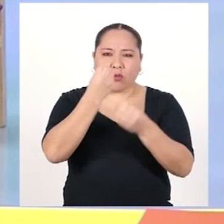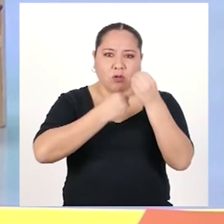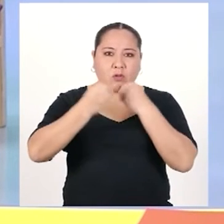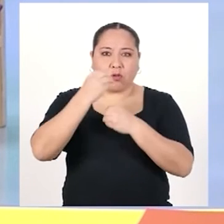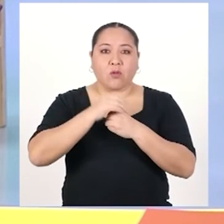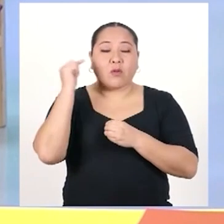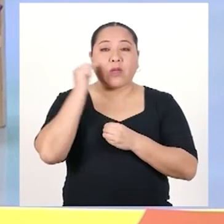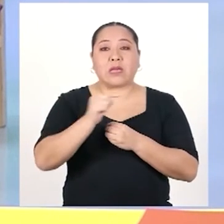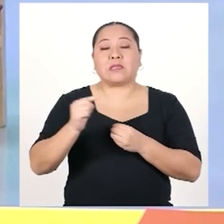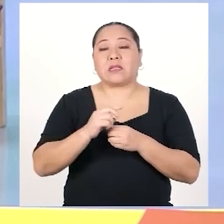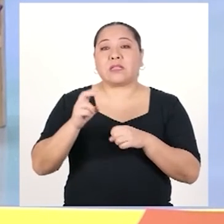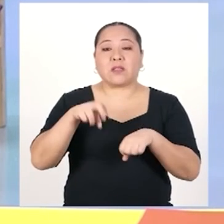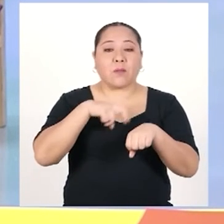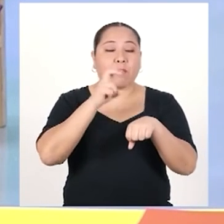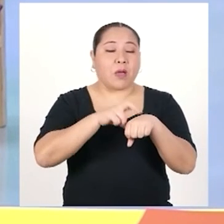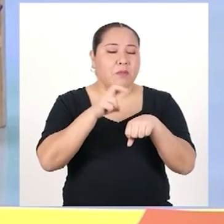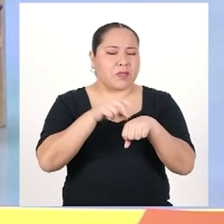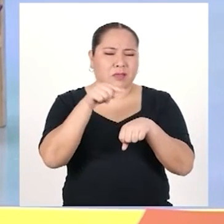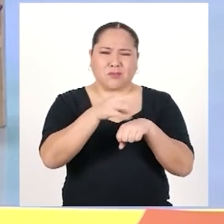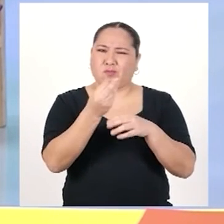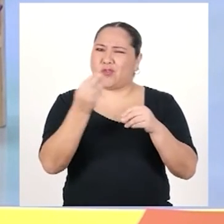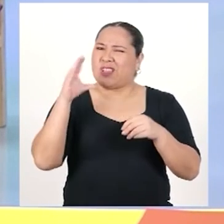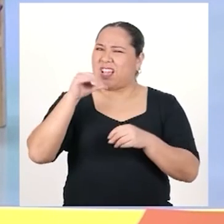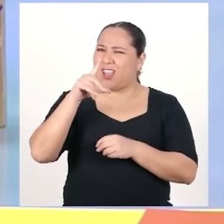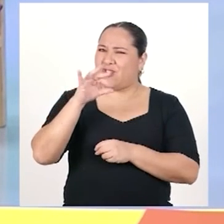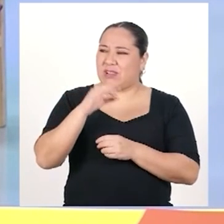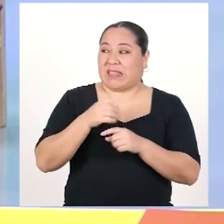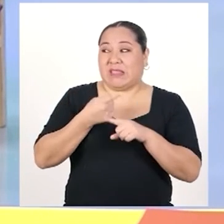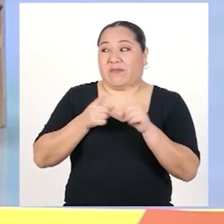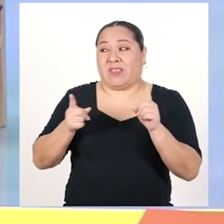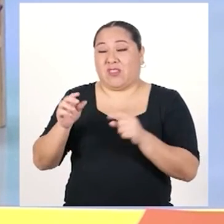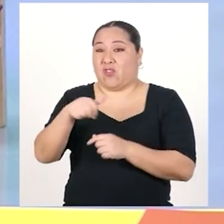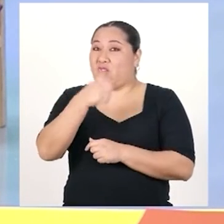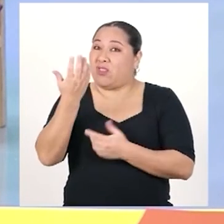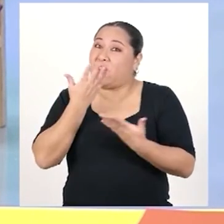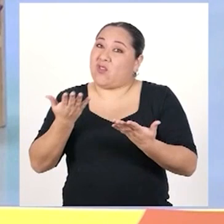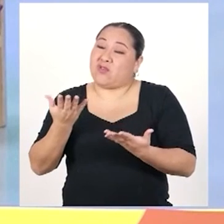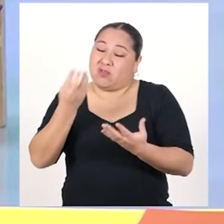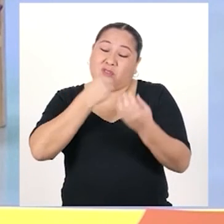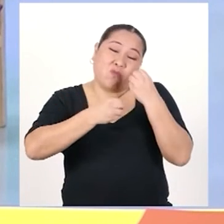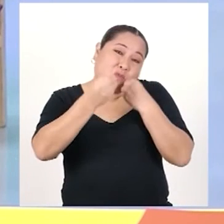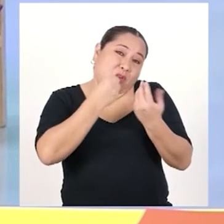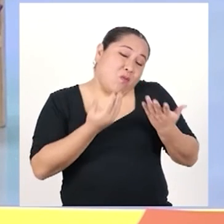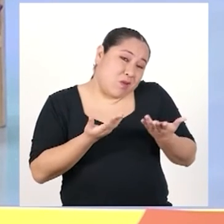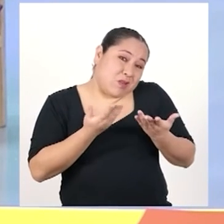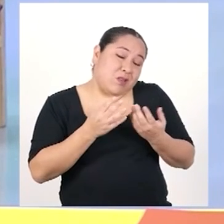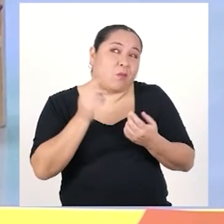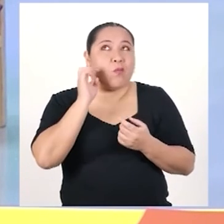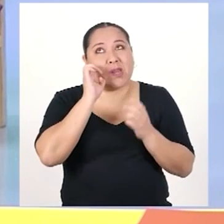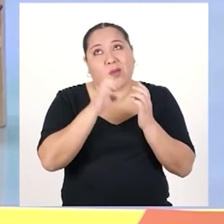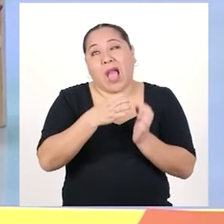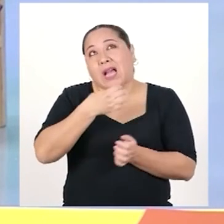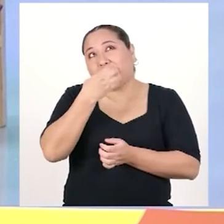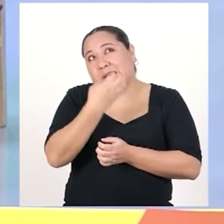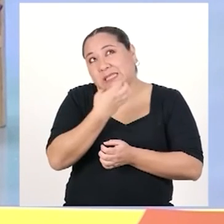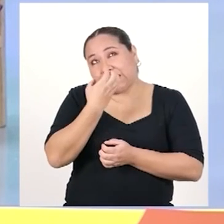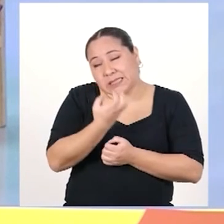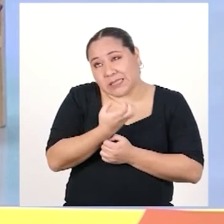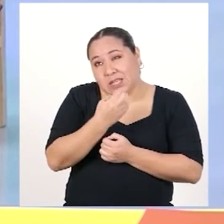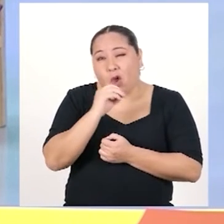que como, porque estas papitas tienen muchas calorías comparadas con otras cosas que podría estar comiendo, como